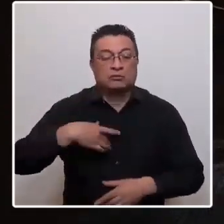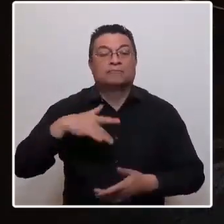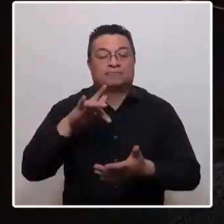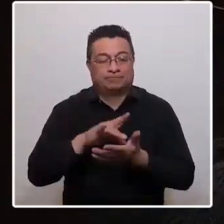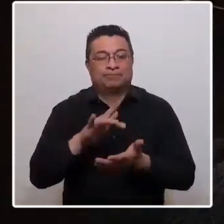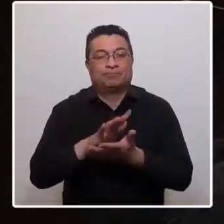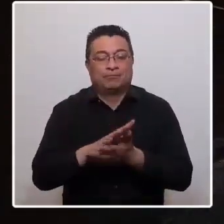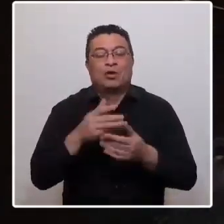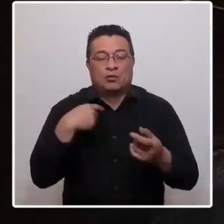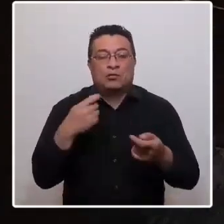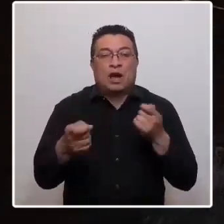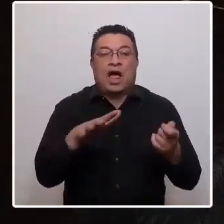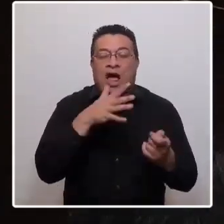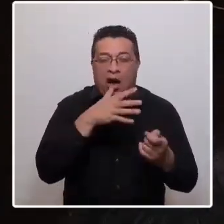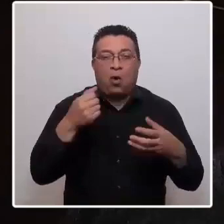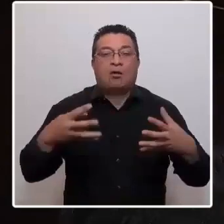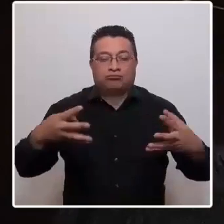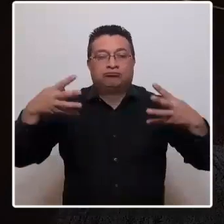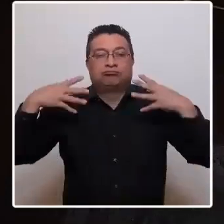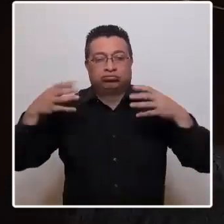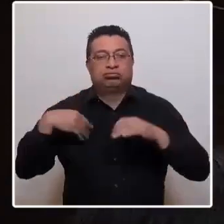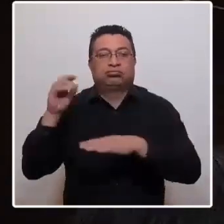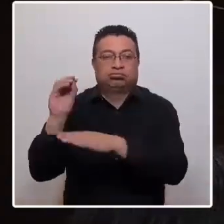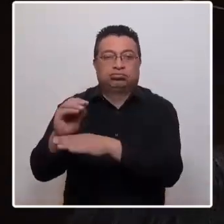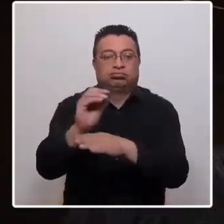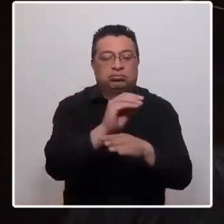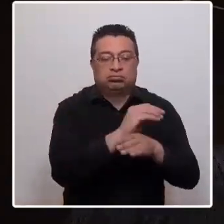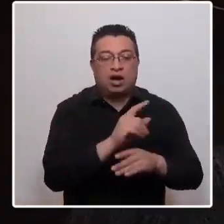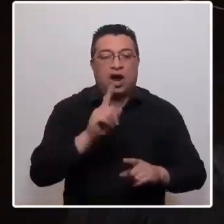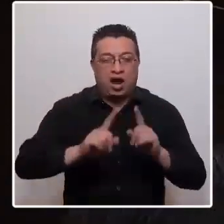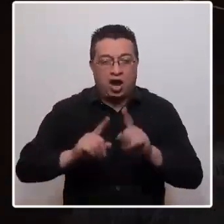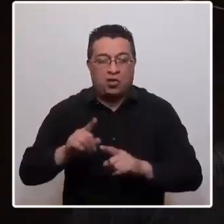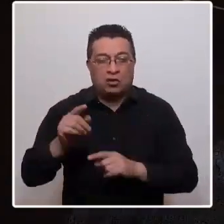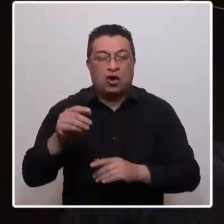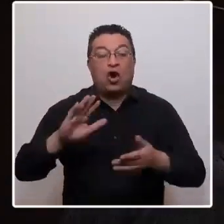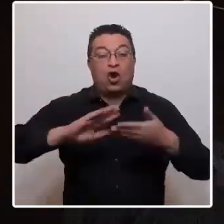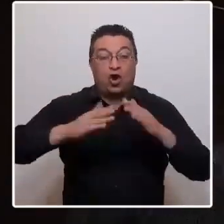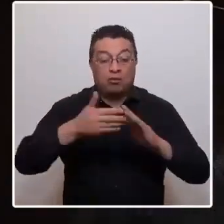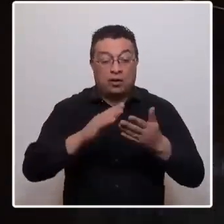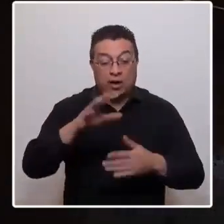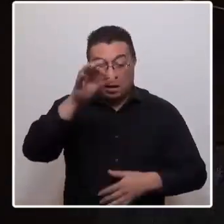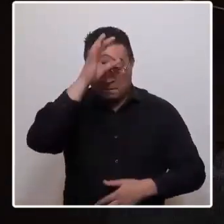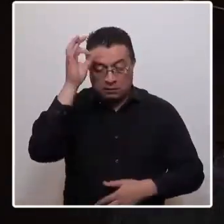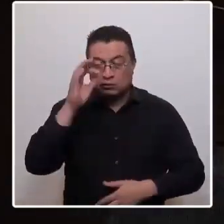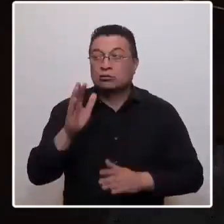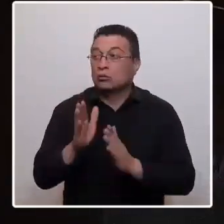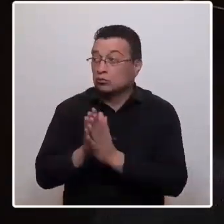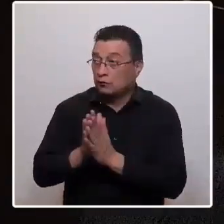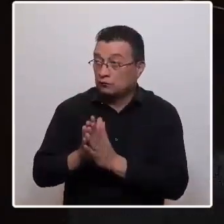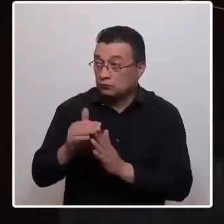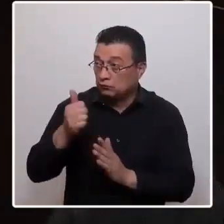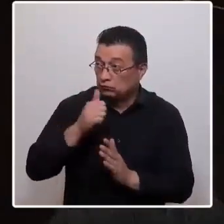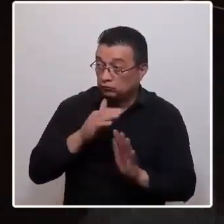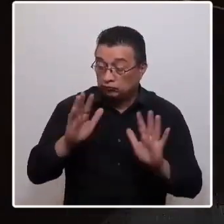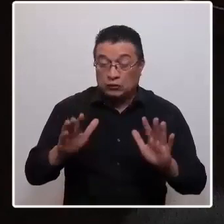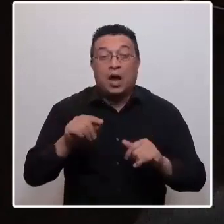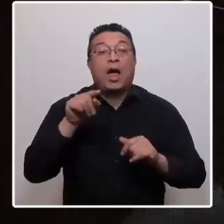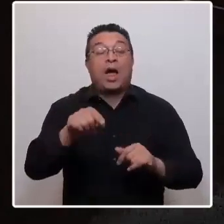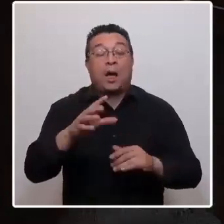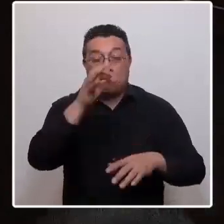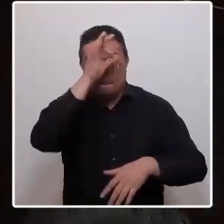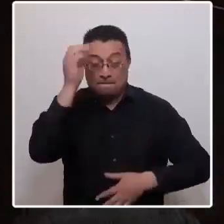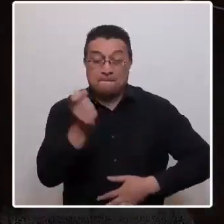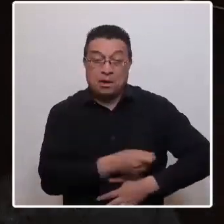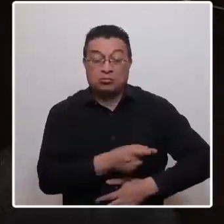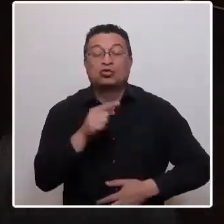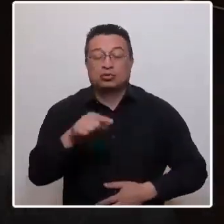compra de agua potable para el abastecimiento de la región. Las comunidades mapuches, por favor, Félix. Las comunidades mapuches se han visto